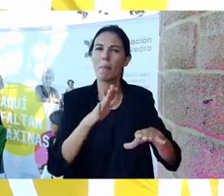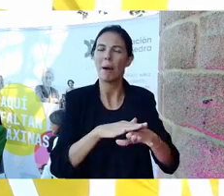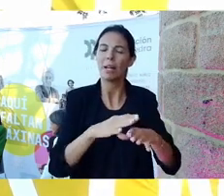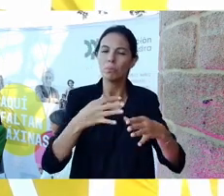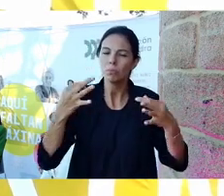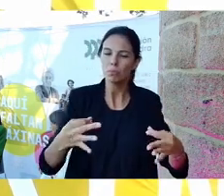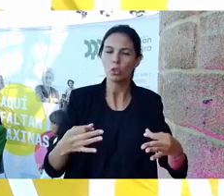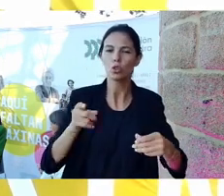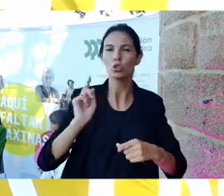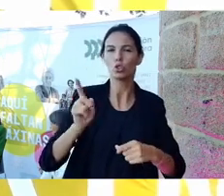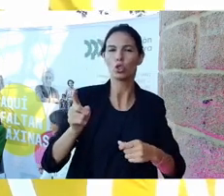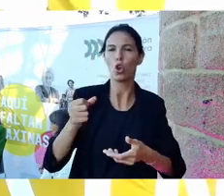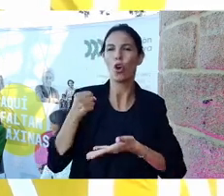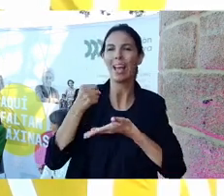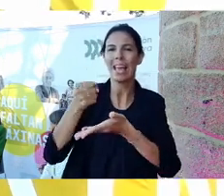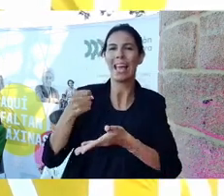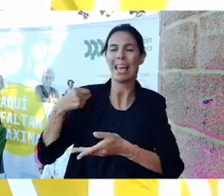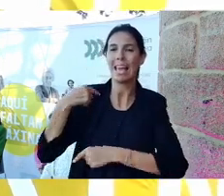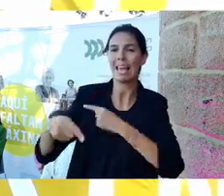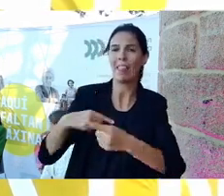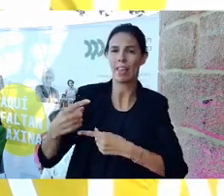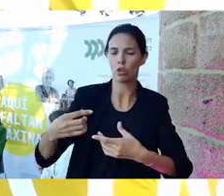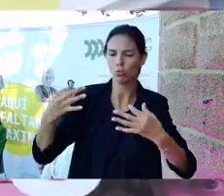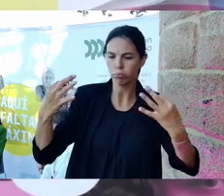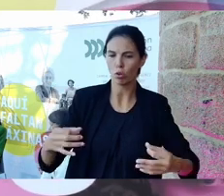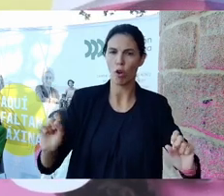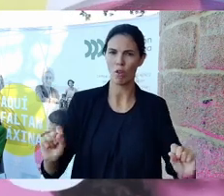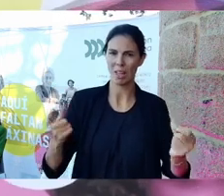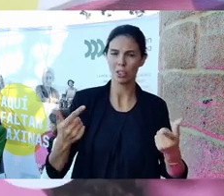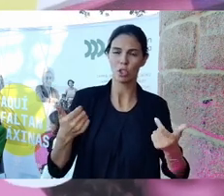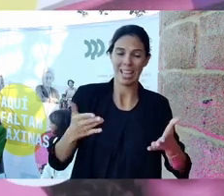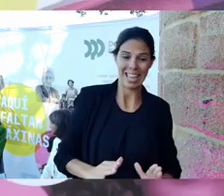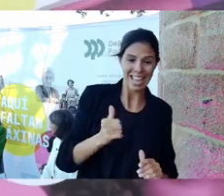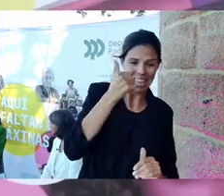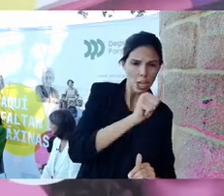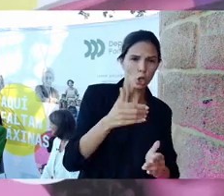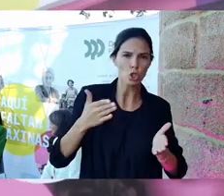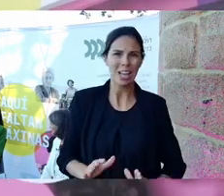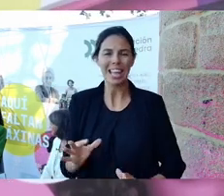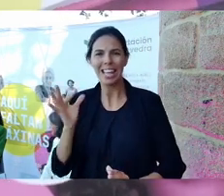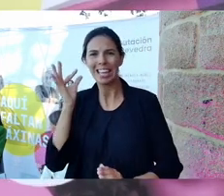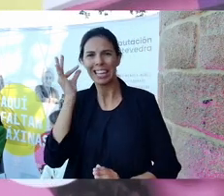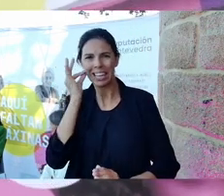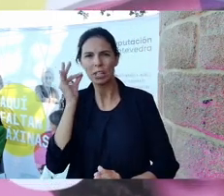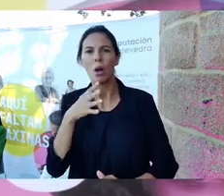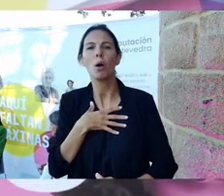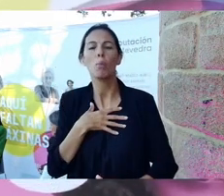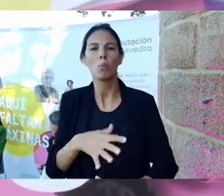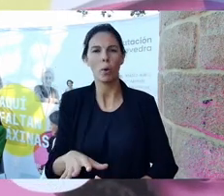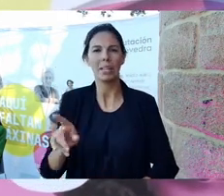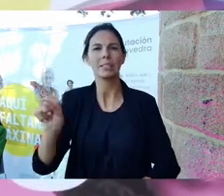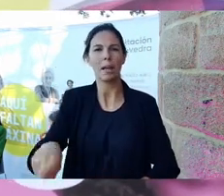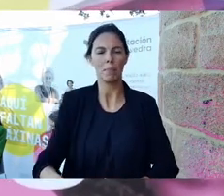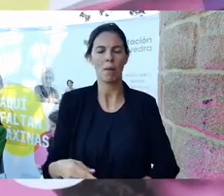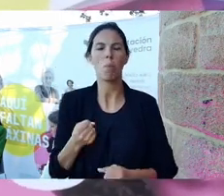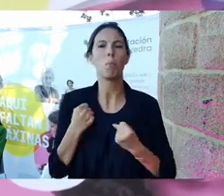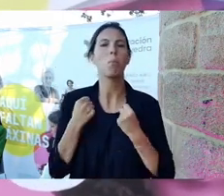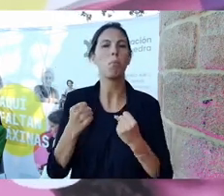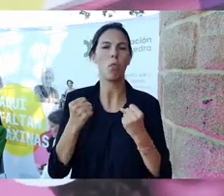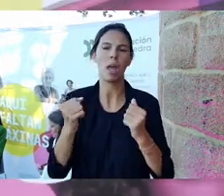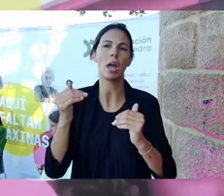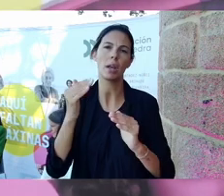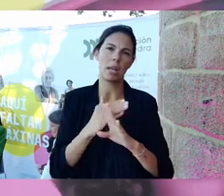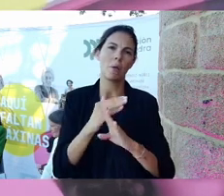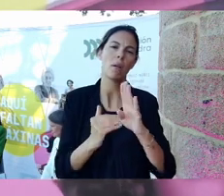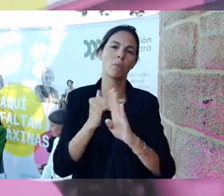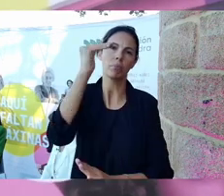que únicamente primasen los herederos legítimos, y de hecho los hijos e hijas ilegítimas podían igualmente adquirir cotas